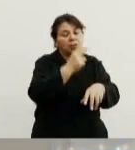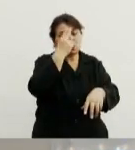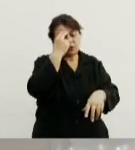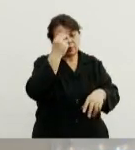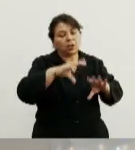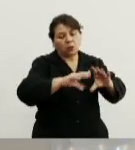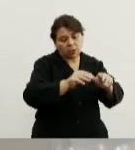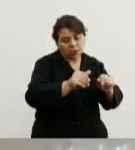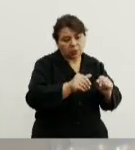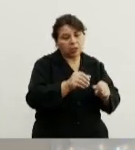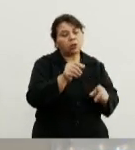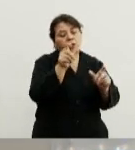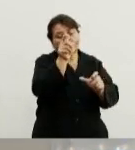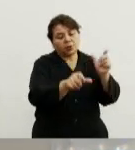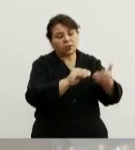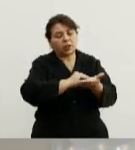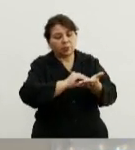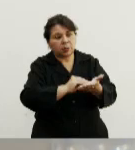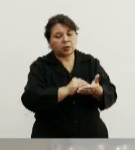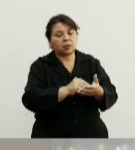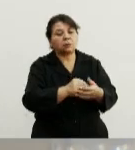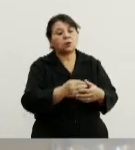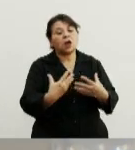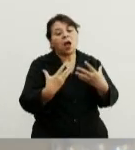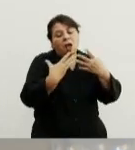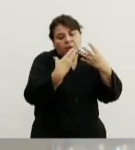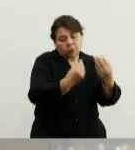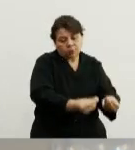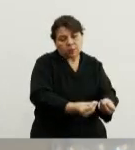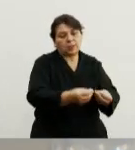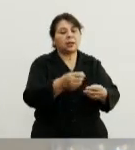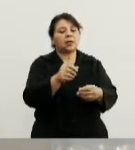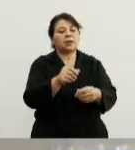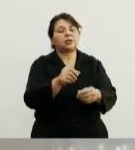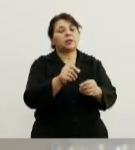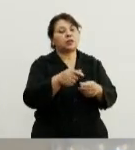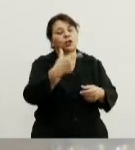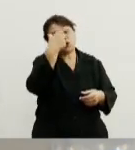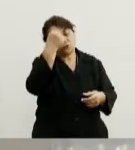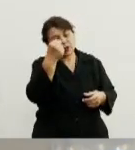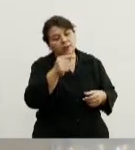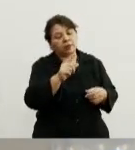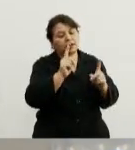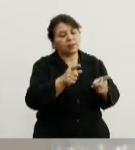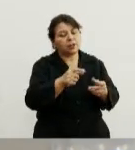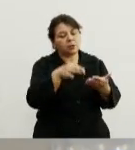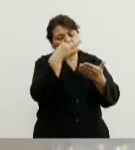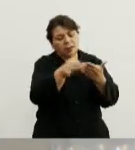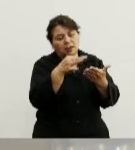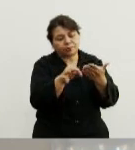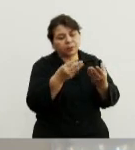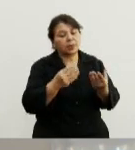personal administrativos camilleros también choferes realmente se está haciendo una evaluación exhaustiva de los